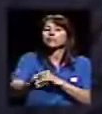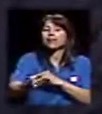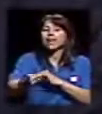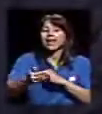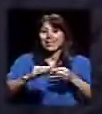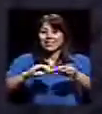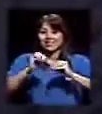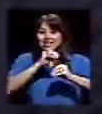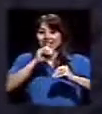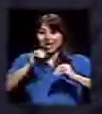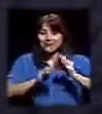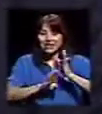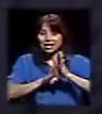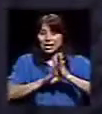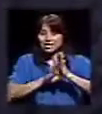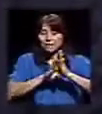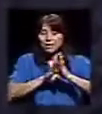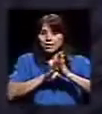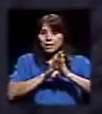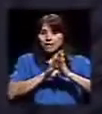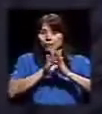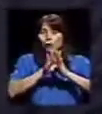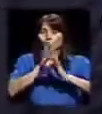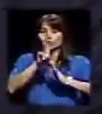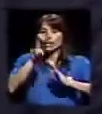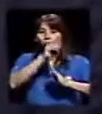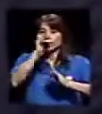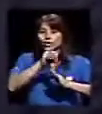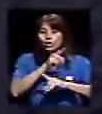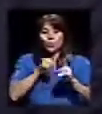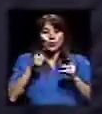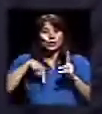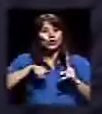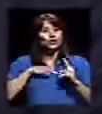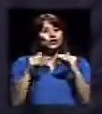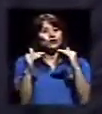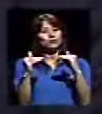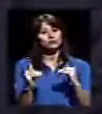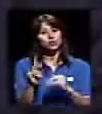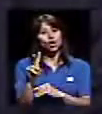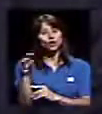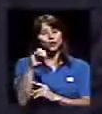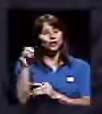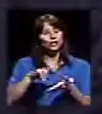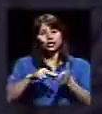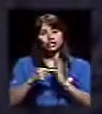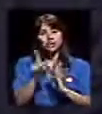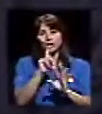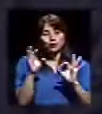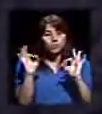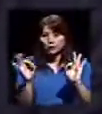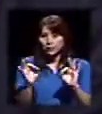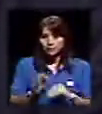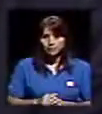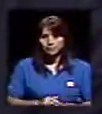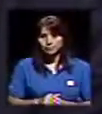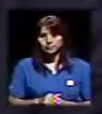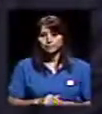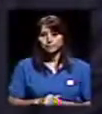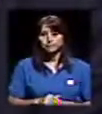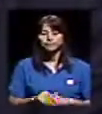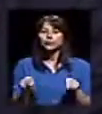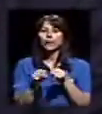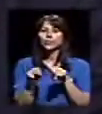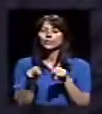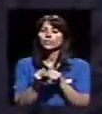6%, consecutiva todos los años, y estamos en un 2%. Quiere decir que no estamos bien. Por